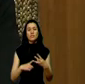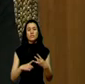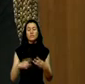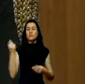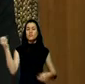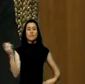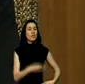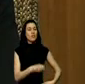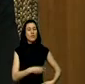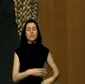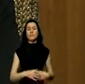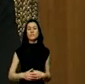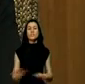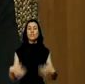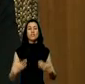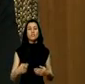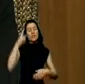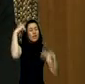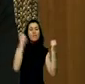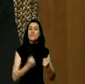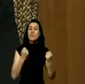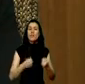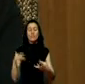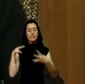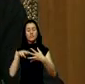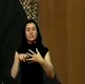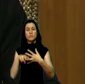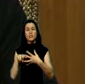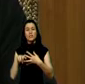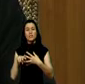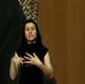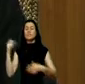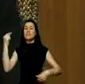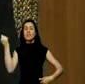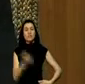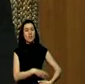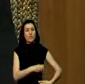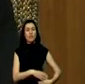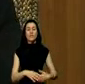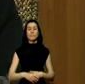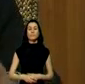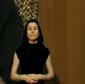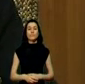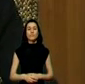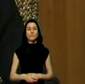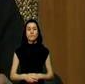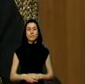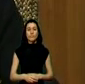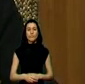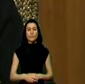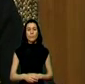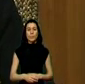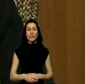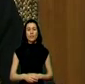eficaces, como decía, ser transparentes y ahorrar dinero a las arcas municipales en estos momentos complicados. Esos criterios los